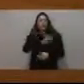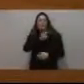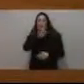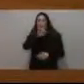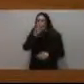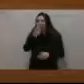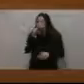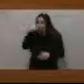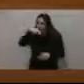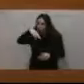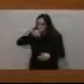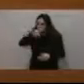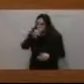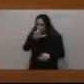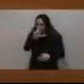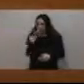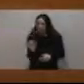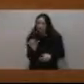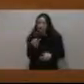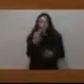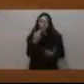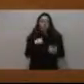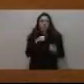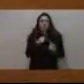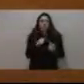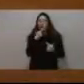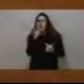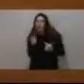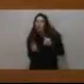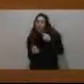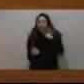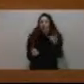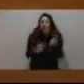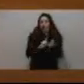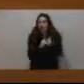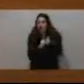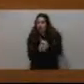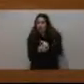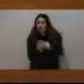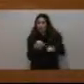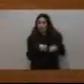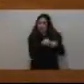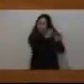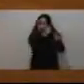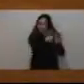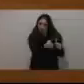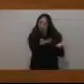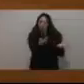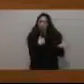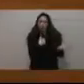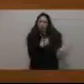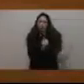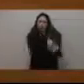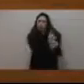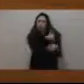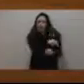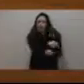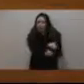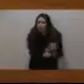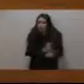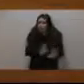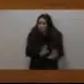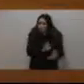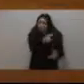que ha hecho ese proceso de ida y vuelta a que ustedes nos tienen acostumbrados. Y no se lo reprocho. Ustedes